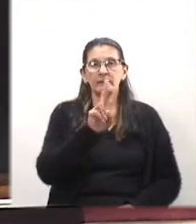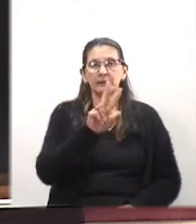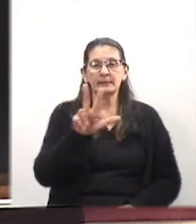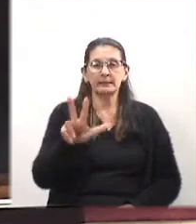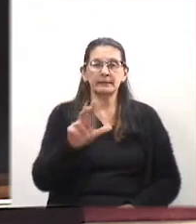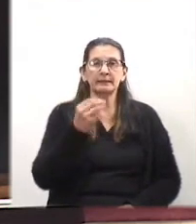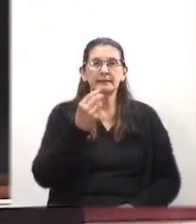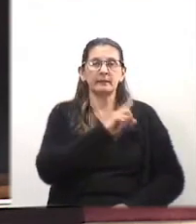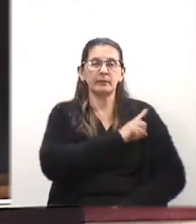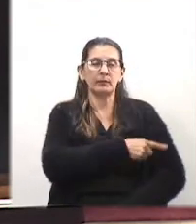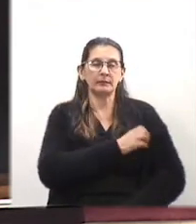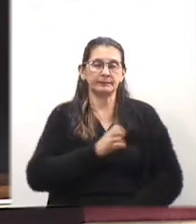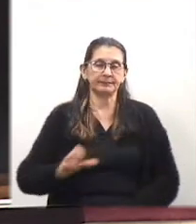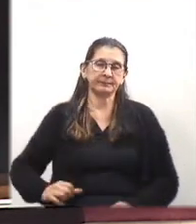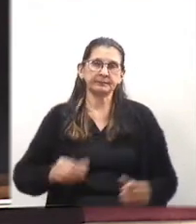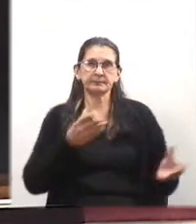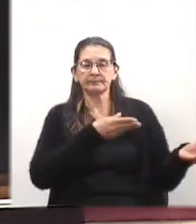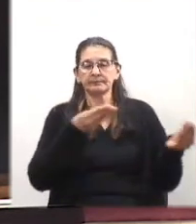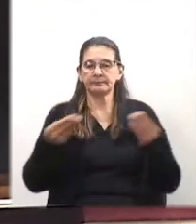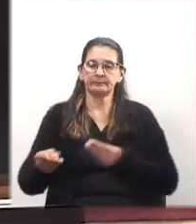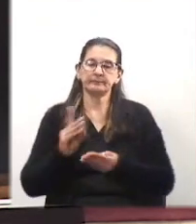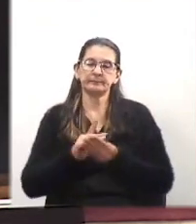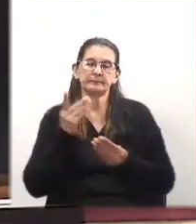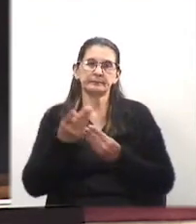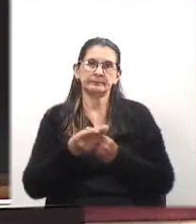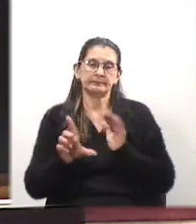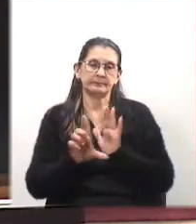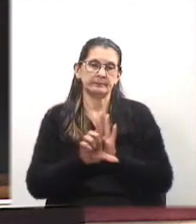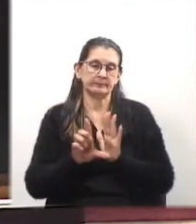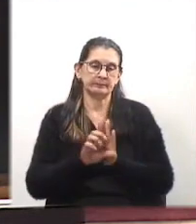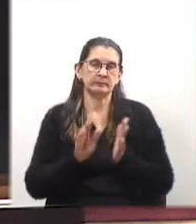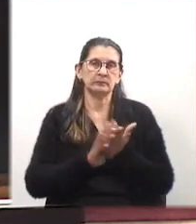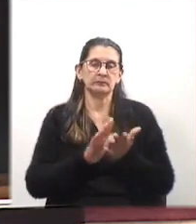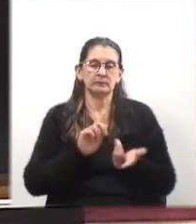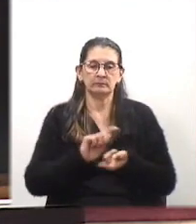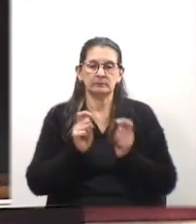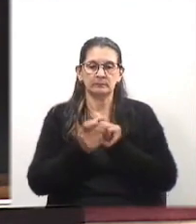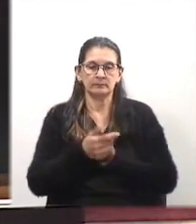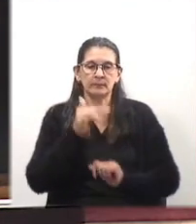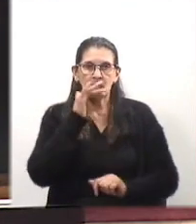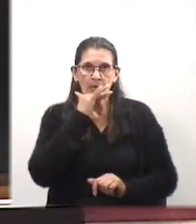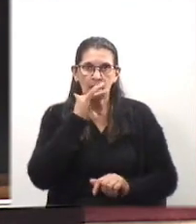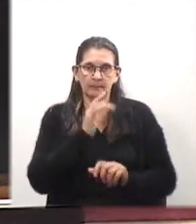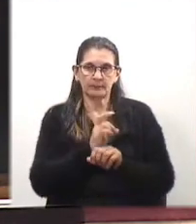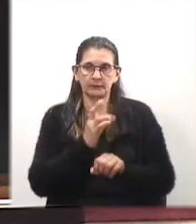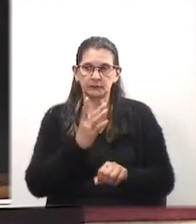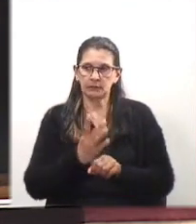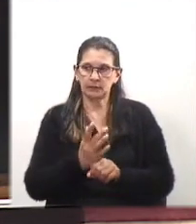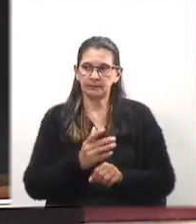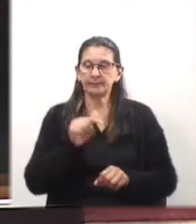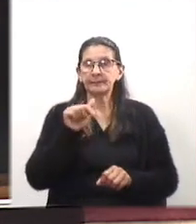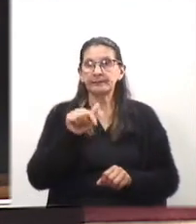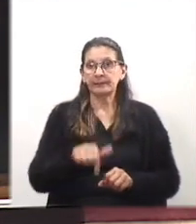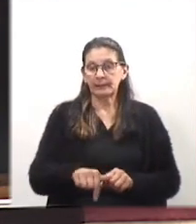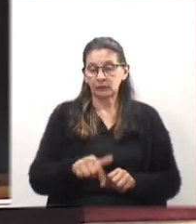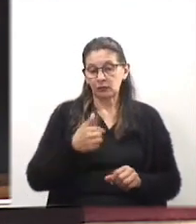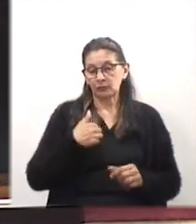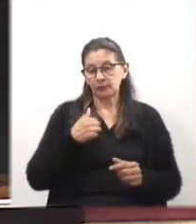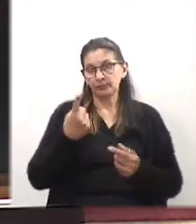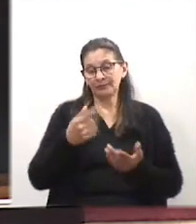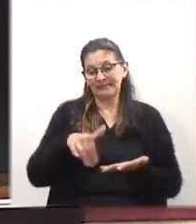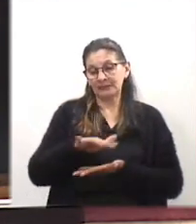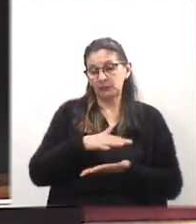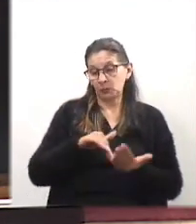el Poder Ejecutivo remitió al Parlamento un proyecto de ley relativo a la reforma de las cajas profesionales. A esto voy a traer a colación